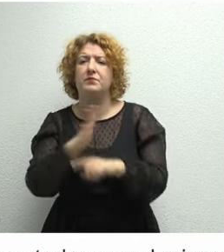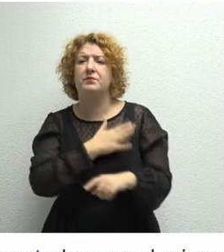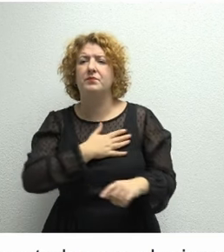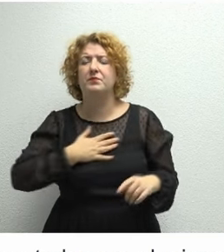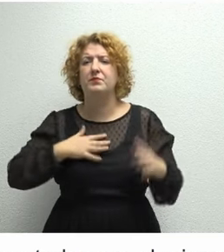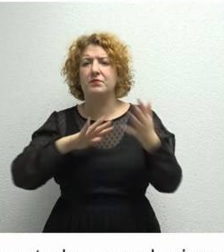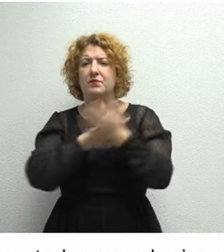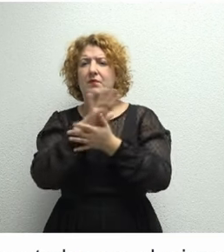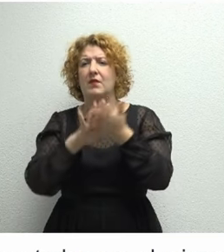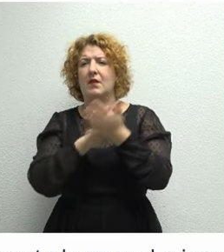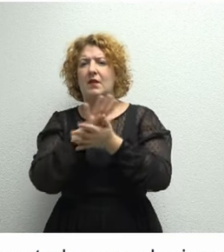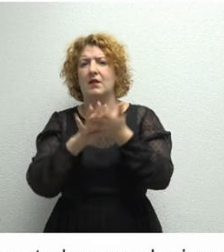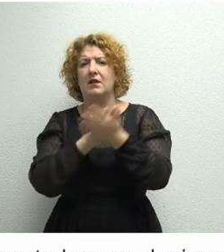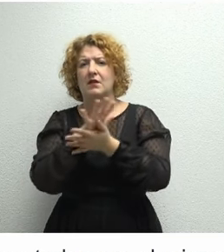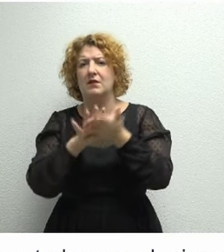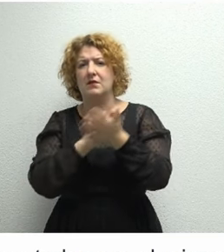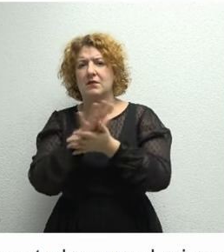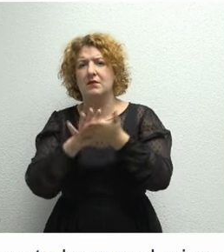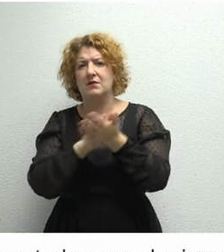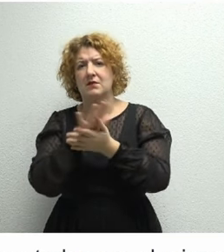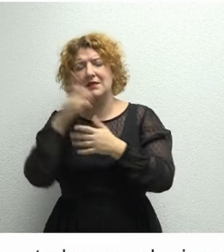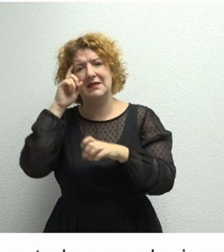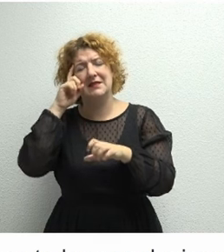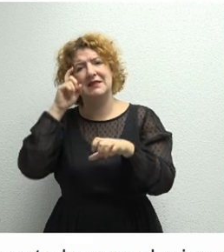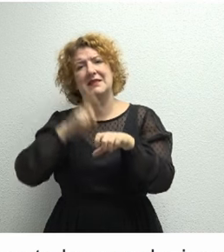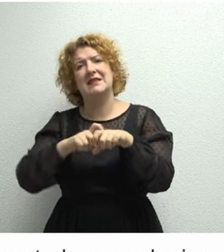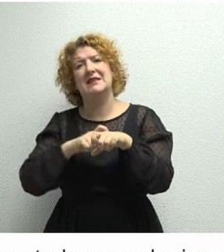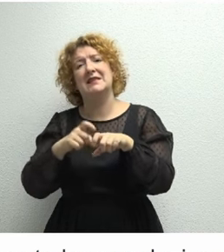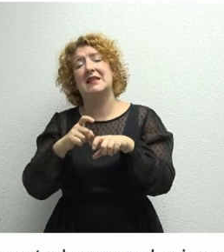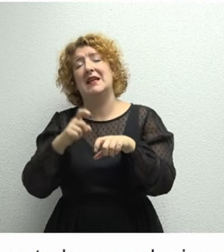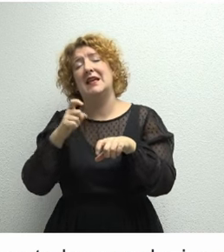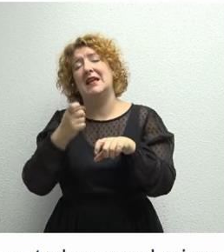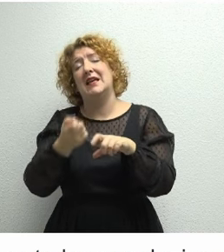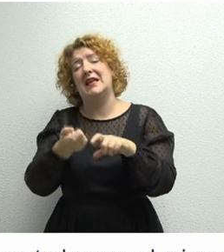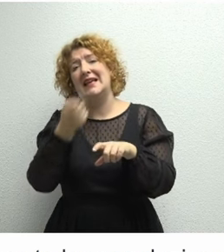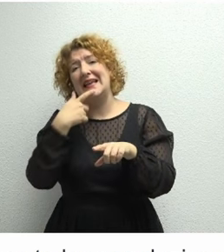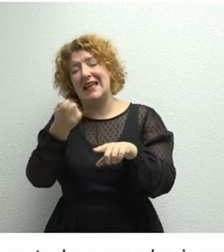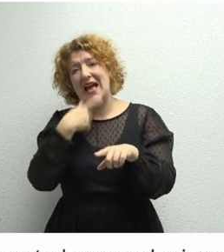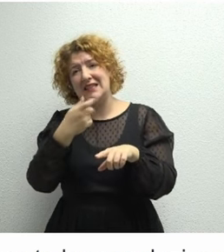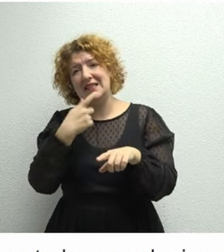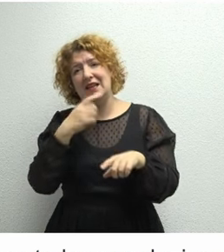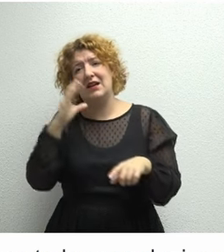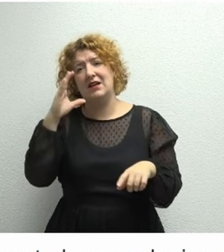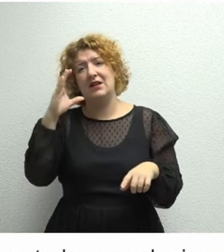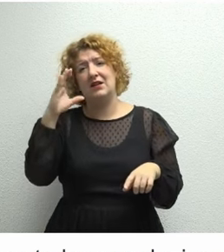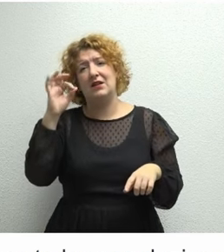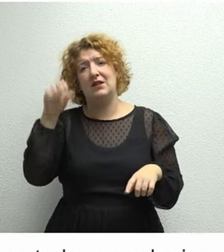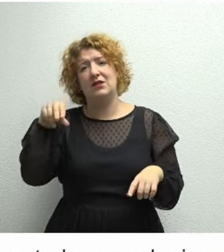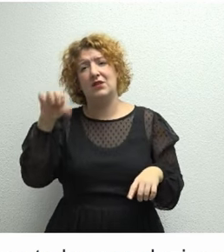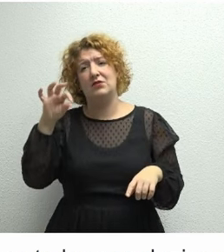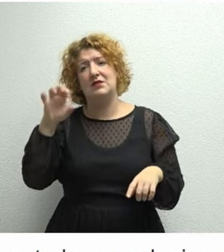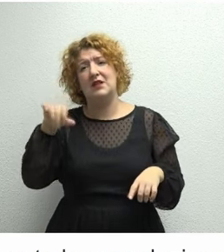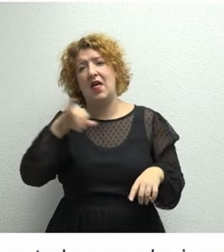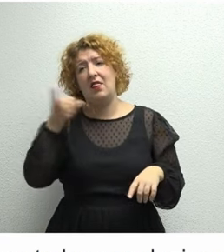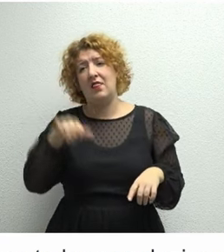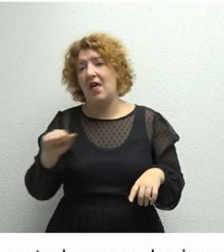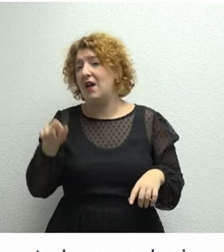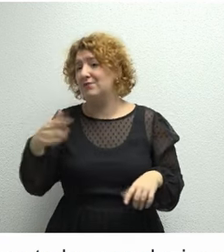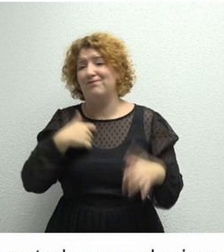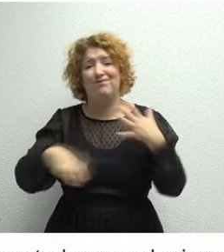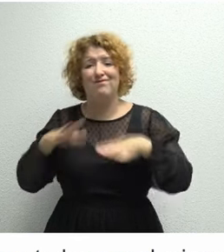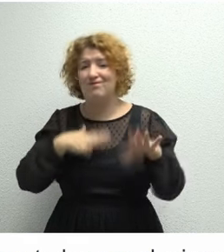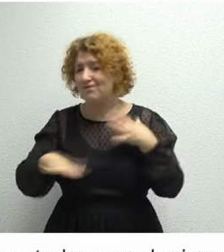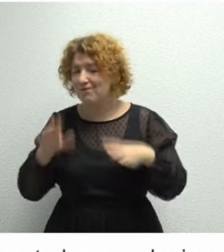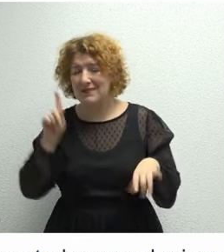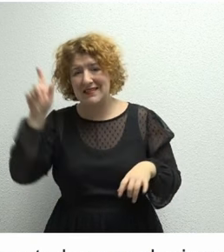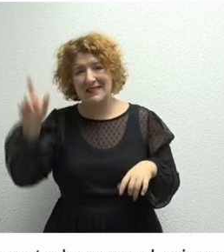hablar de quería estar aquí con nosotros nuestra psiquiatra de referencia constancia machío pero no ha podido no ha podido venir ella es